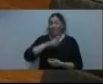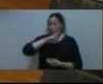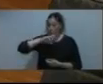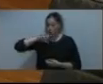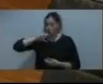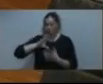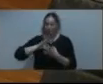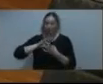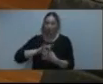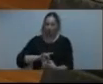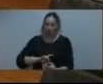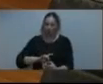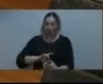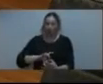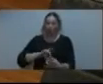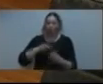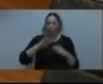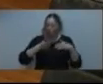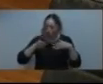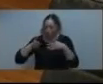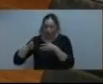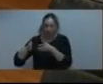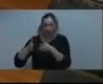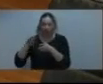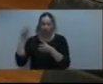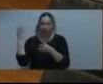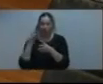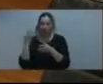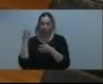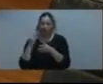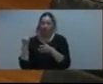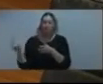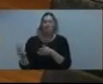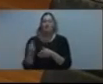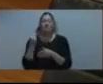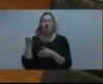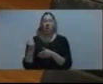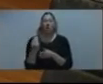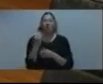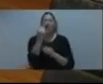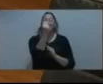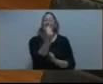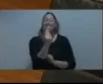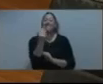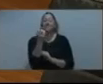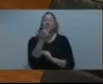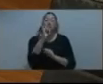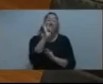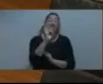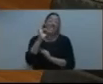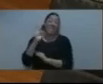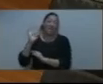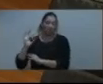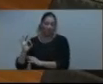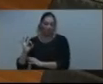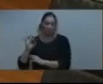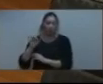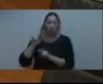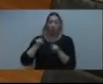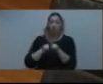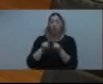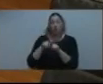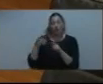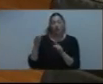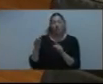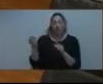conservación, pues se orienta de una parte a la señalización, a la mejora de la señalización, aspecto en el que tendremos que